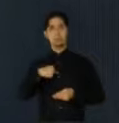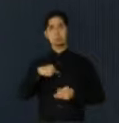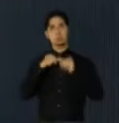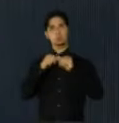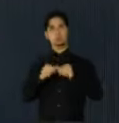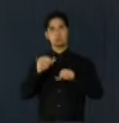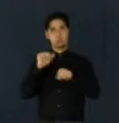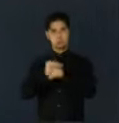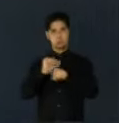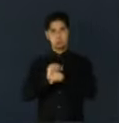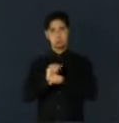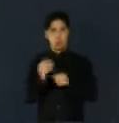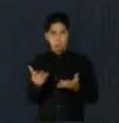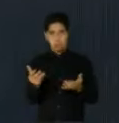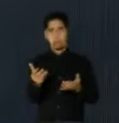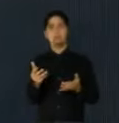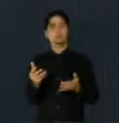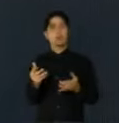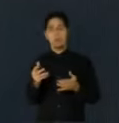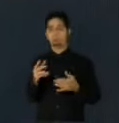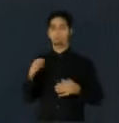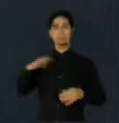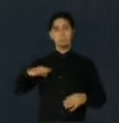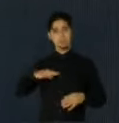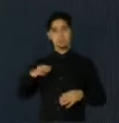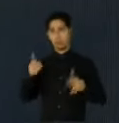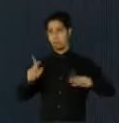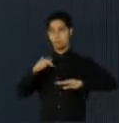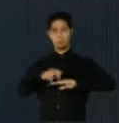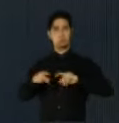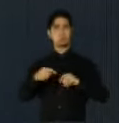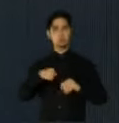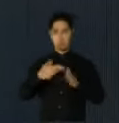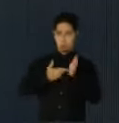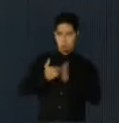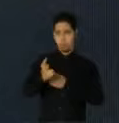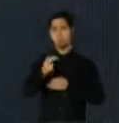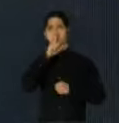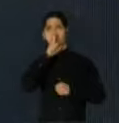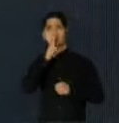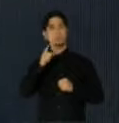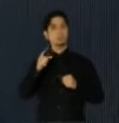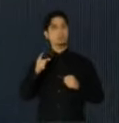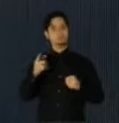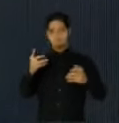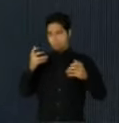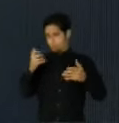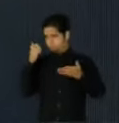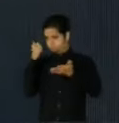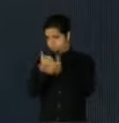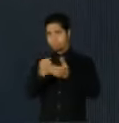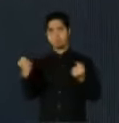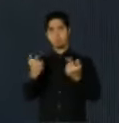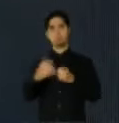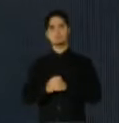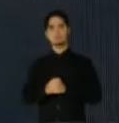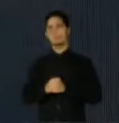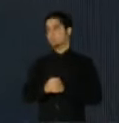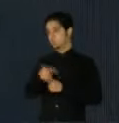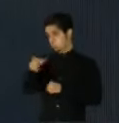aquí trabajando por el pueblo de Puerto Rico con honestidad y con el deseo de ayudarlos a todos. O sea, que usted se queda en el Task Force.